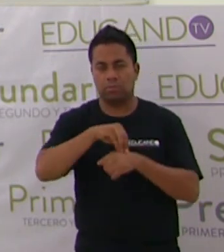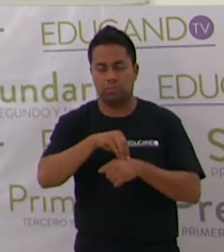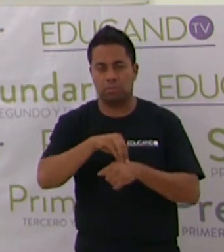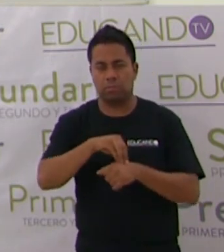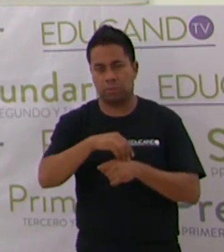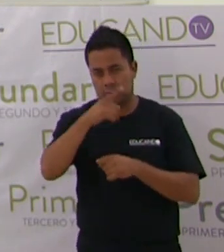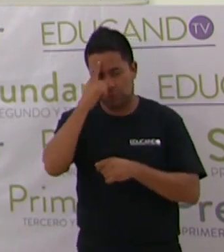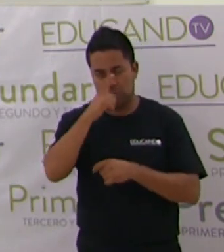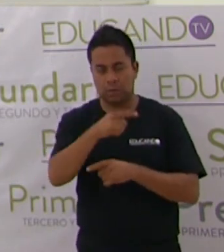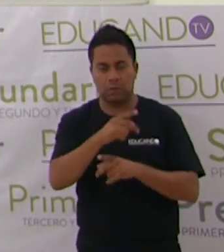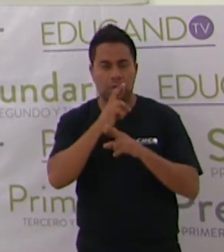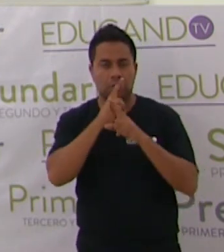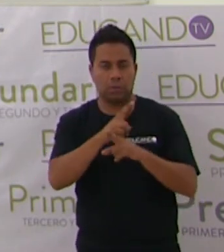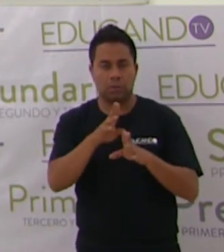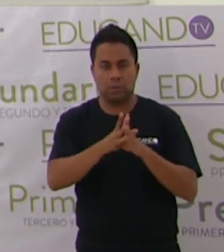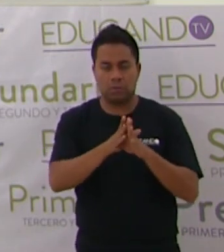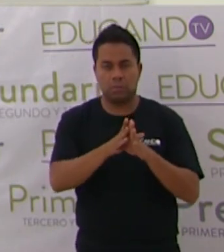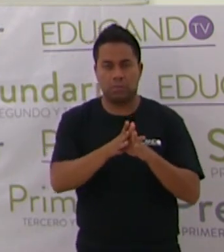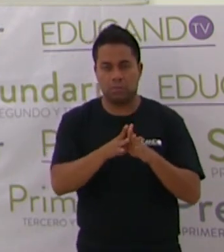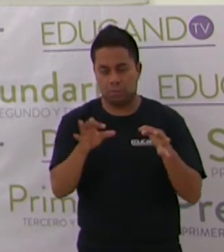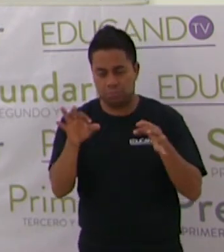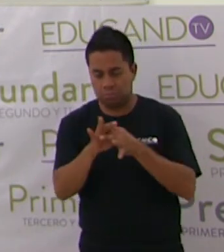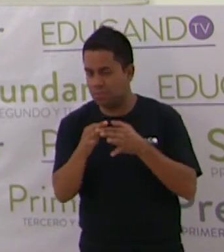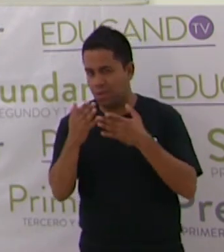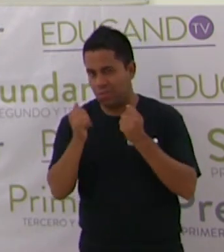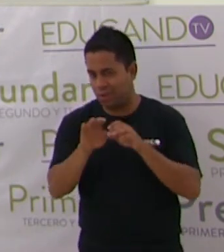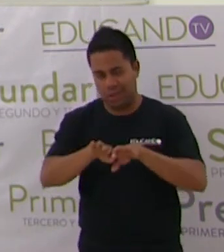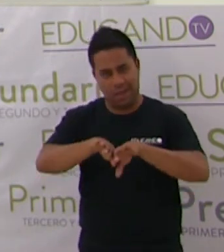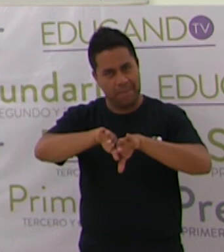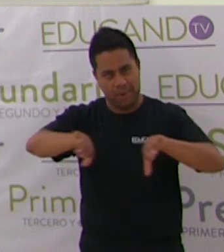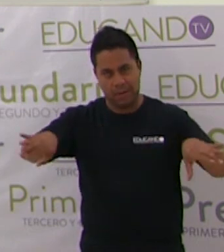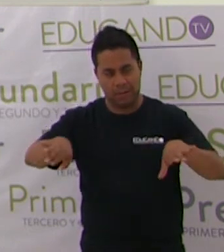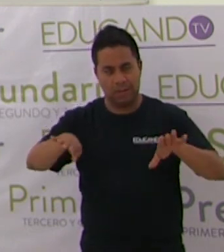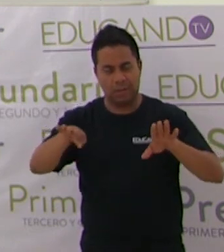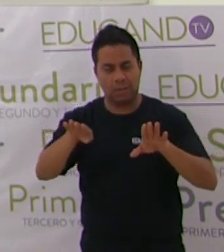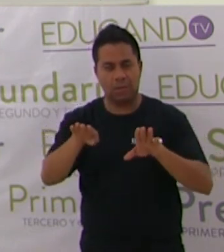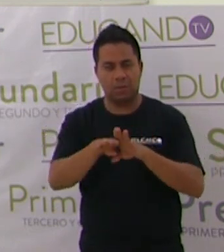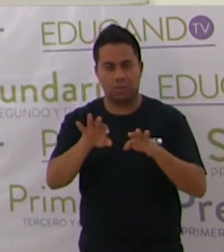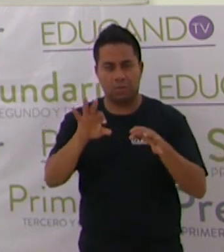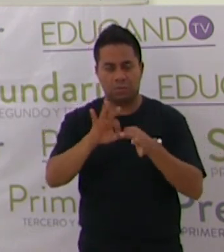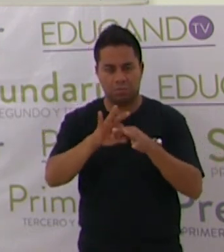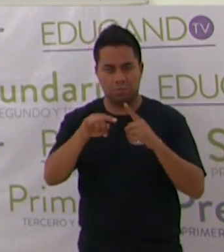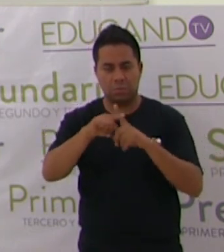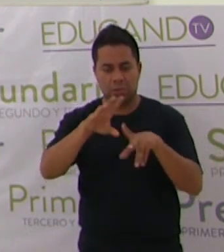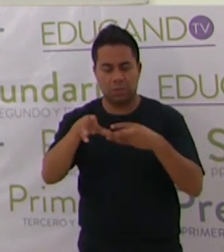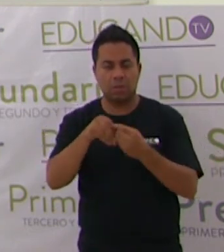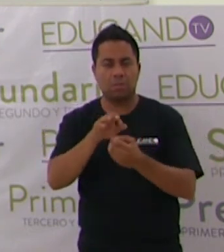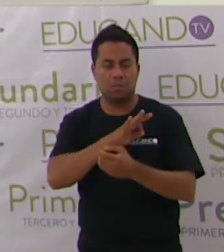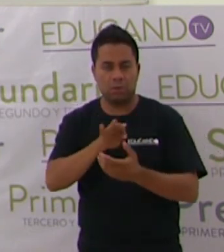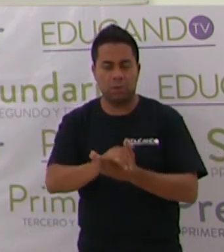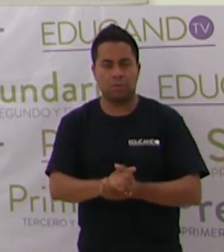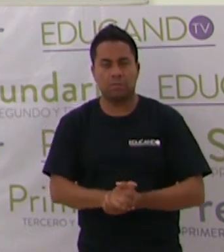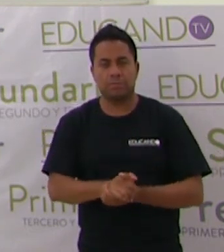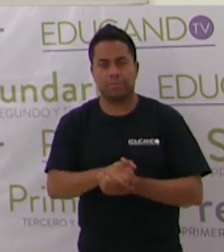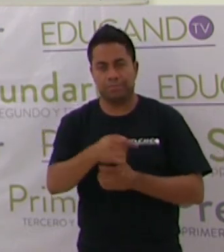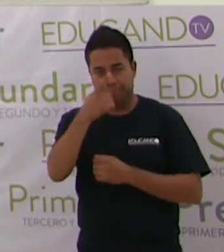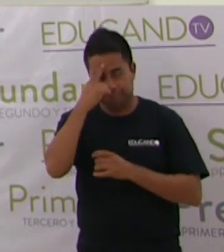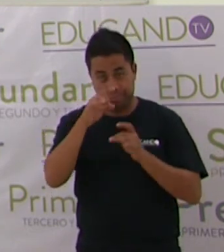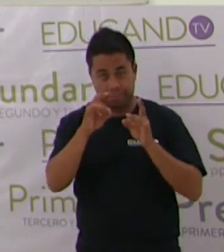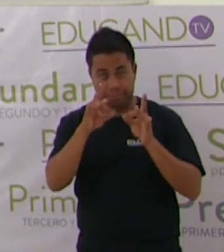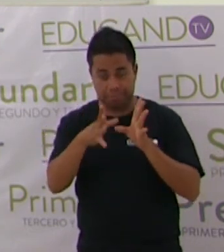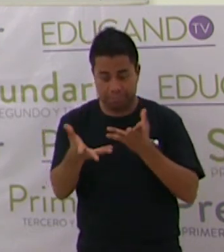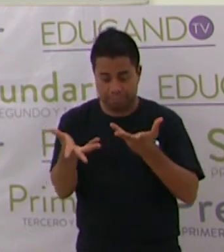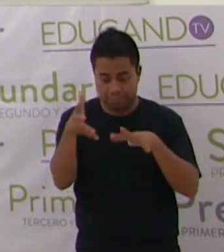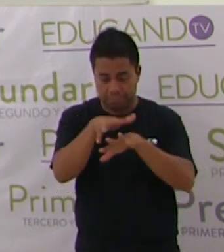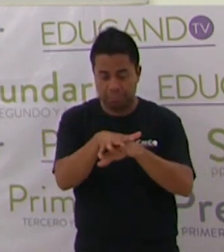los resultados no afectan uno con otro, al contrario, se sumatizan. Los eventos